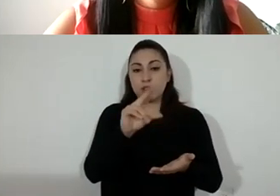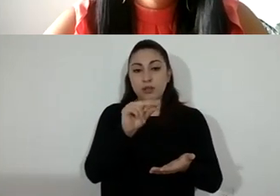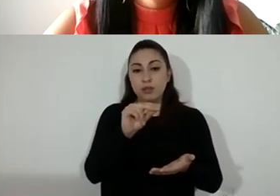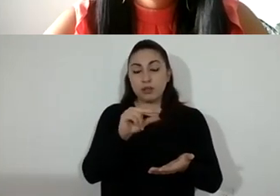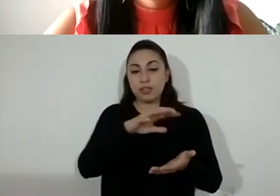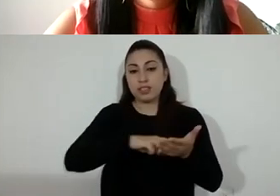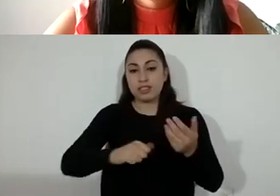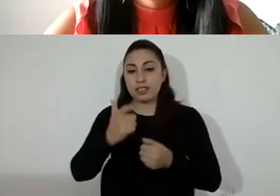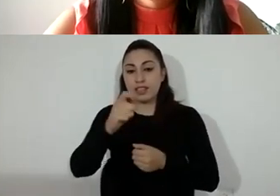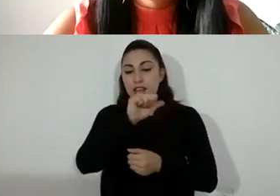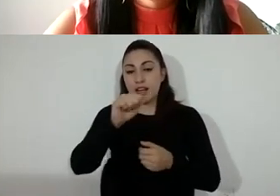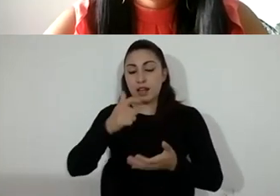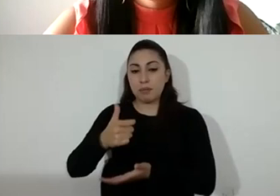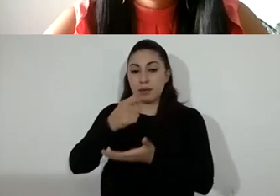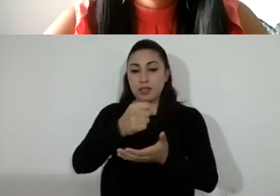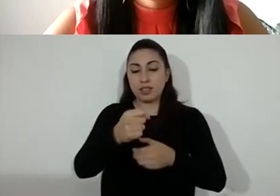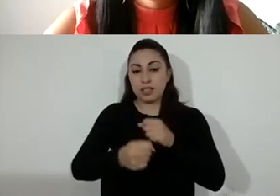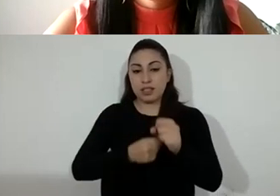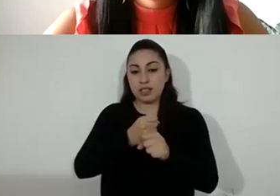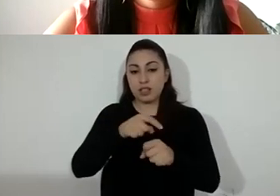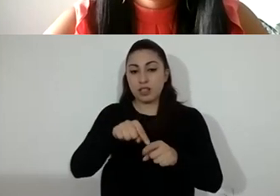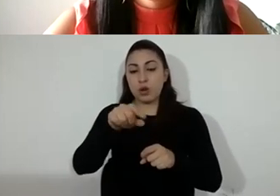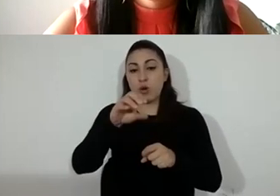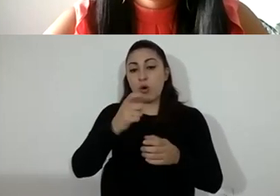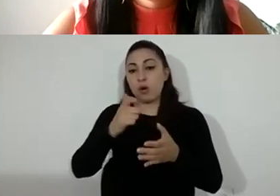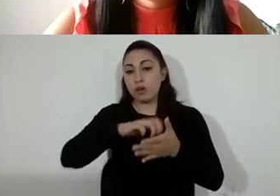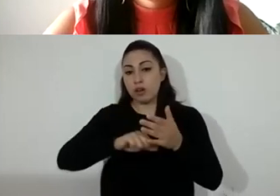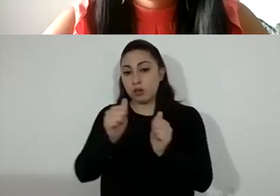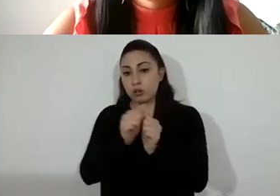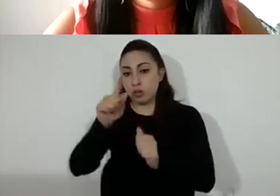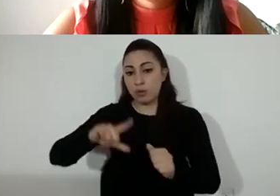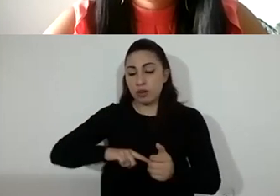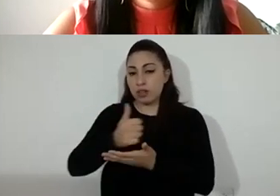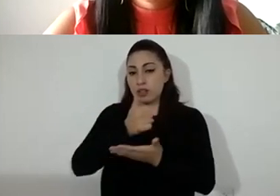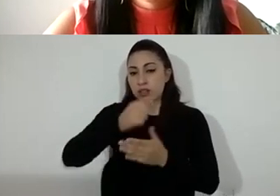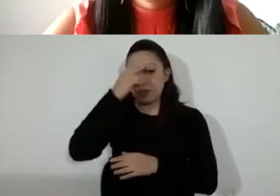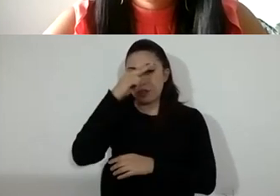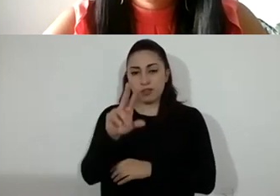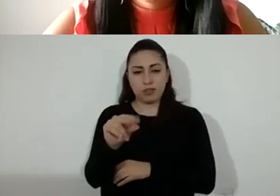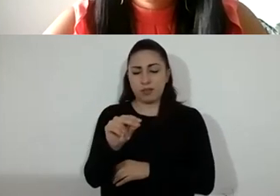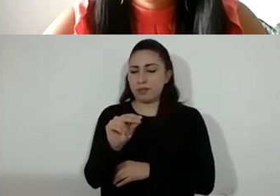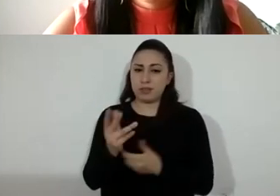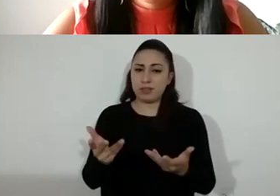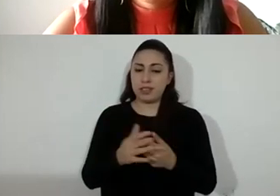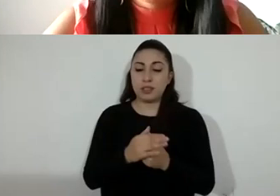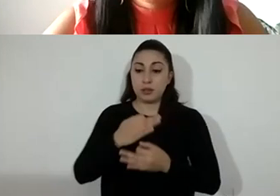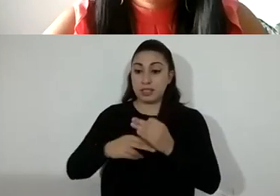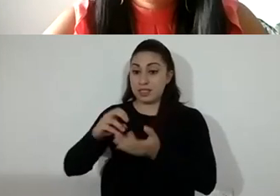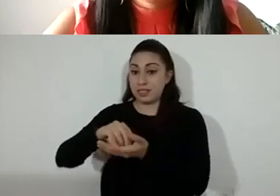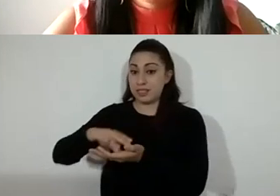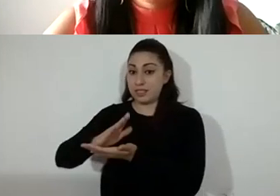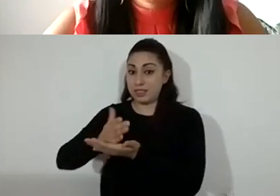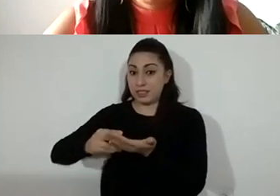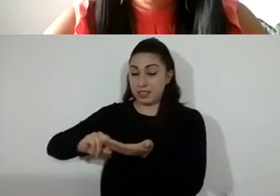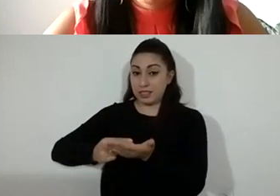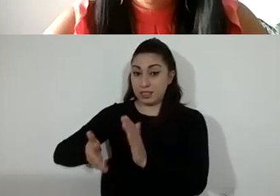al presupuesto participativo o con cargo al gobierno de la ciudad. No, se les va a quitar del presupuesto participativo de